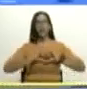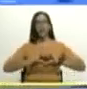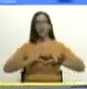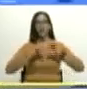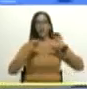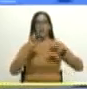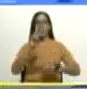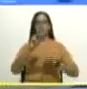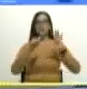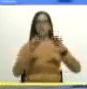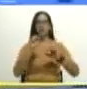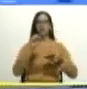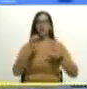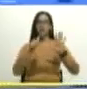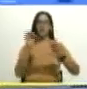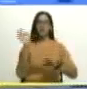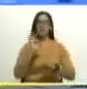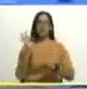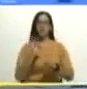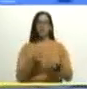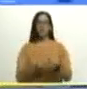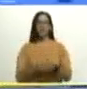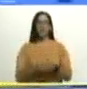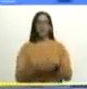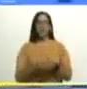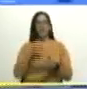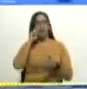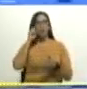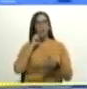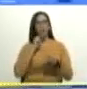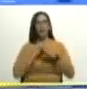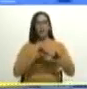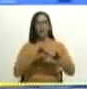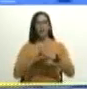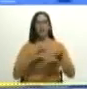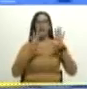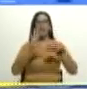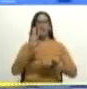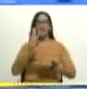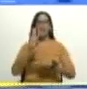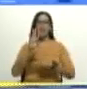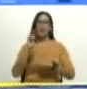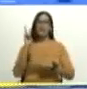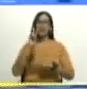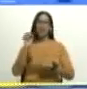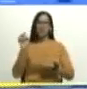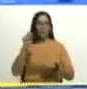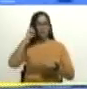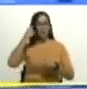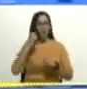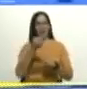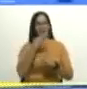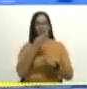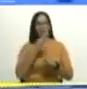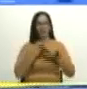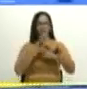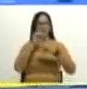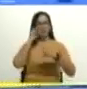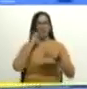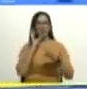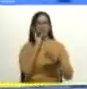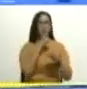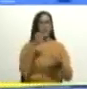26.7%. En los anticonceptivos, 15.22%. ¿Se acuerdan cuando desaparecieron totalmente los anticonceptivos y nadie